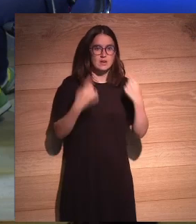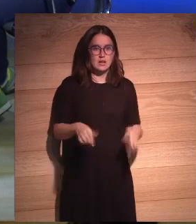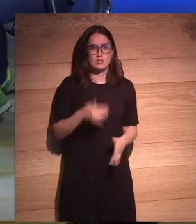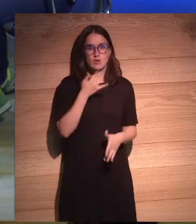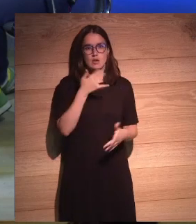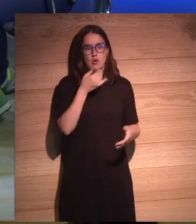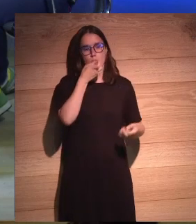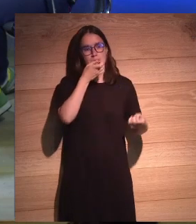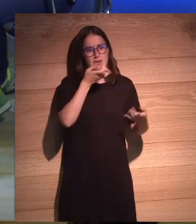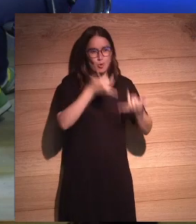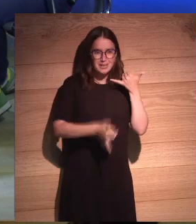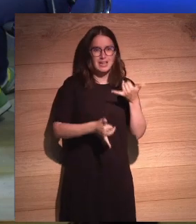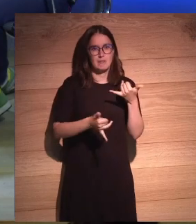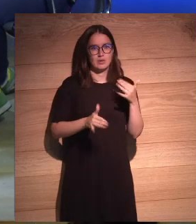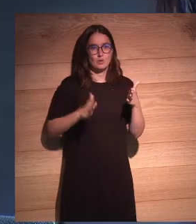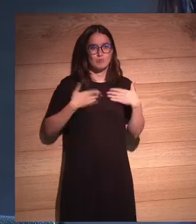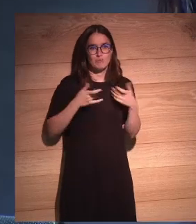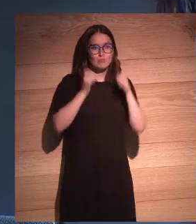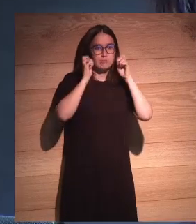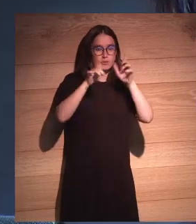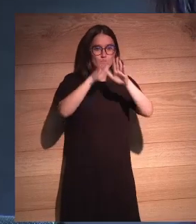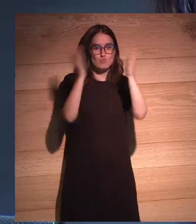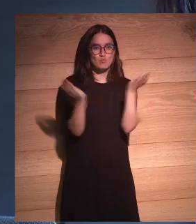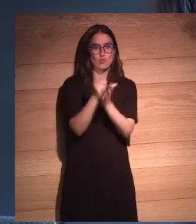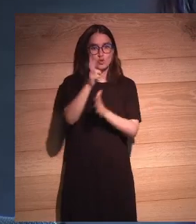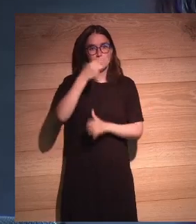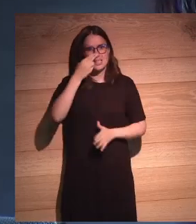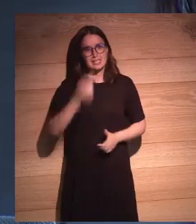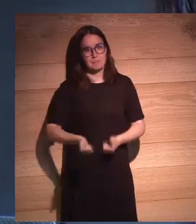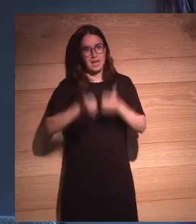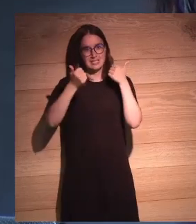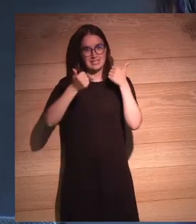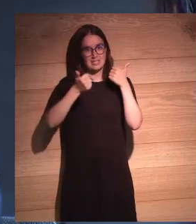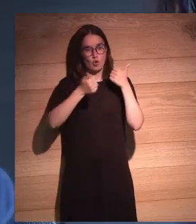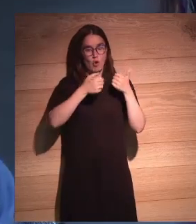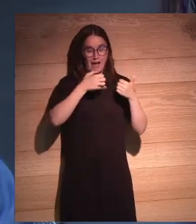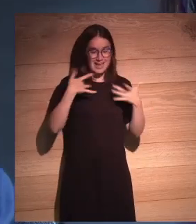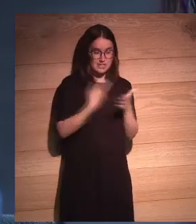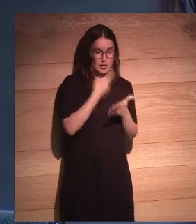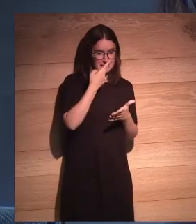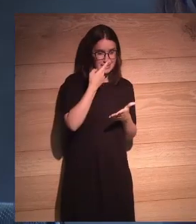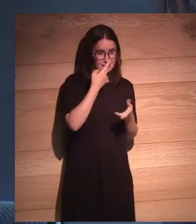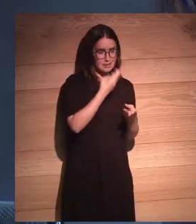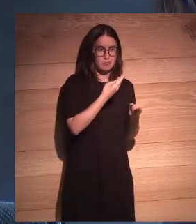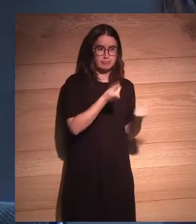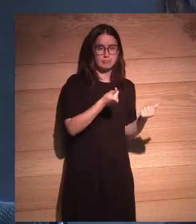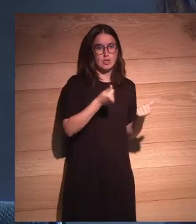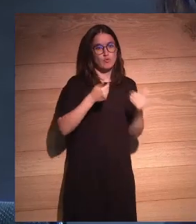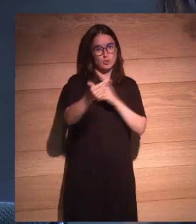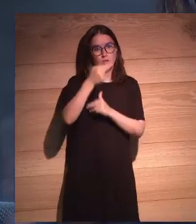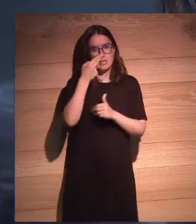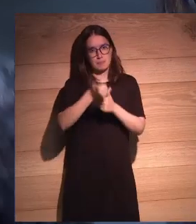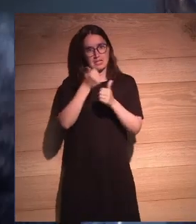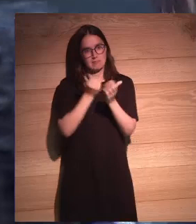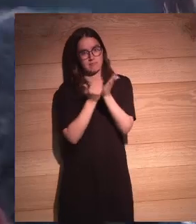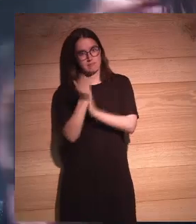cuando no hemos acertado, cuando de pronto descubrimos que hay un mundo que nos interesaba y no nos interesa nuestro pasado, sino que nos interesa nuestro futuro.